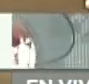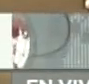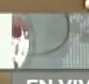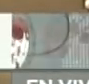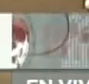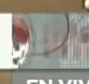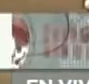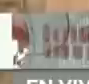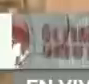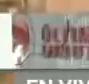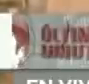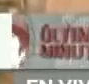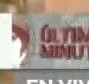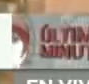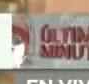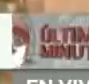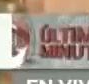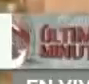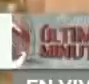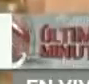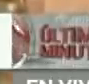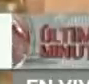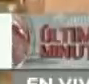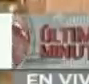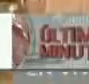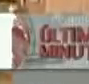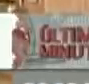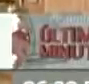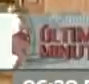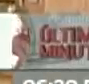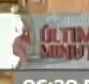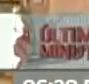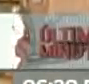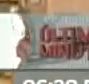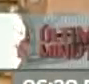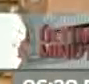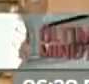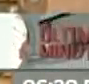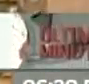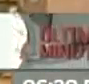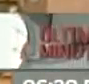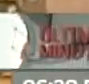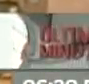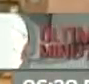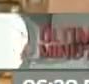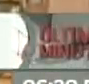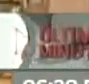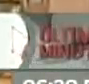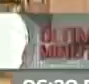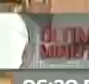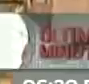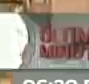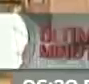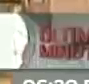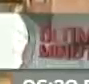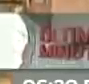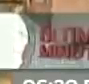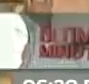va guiando. Aquí a Rubén se le olvidó decirle, presidente, que hace falta una cancha deportiva en la